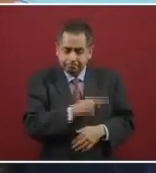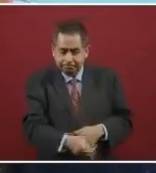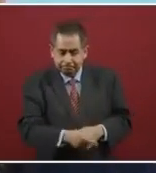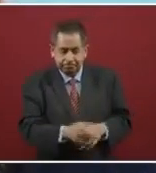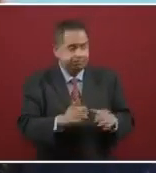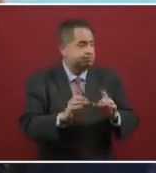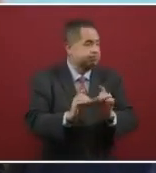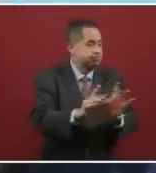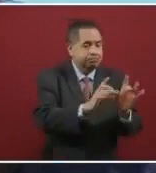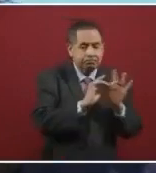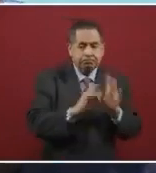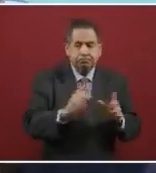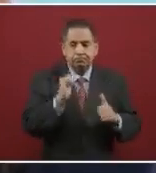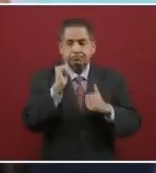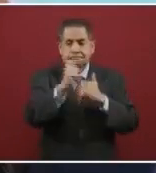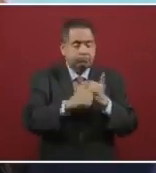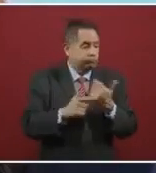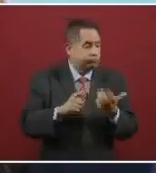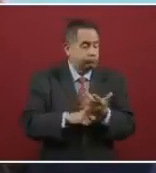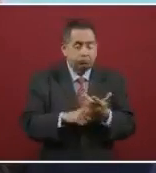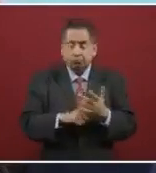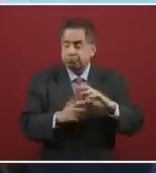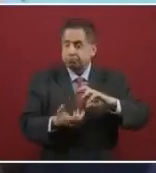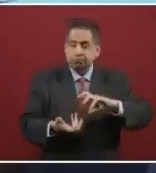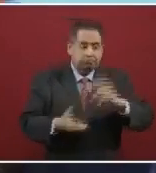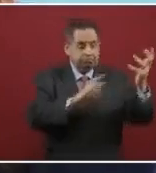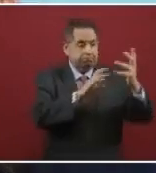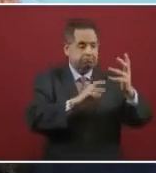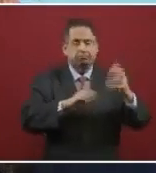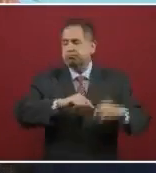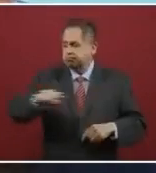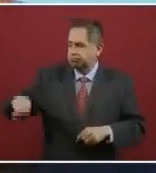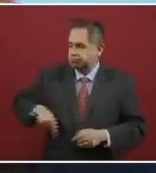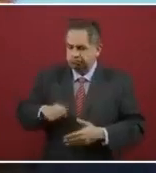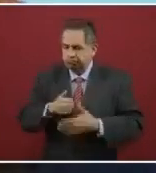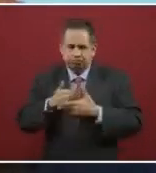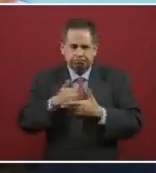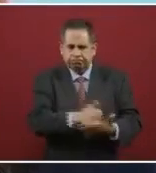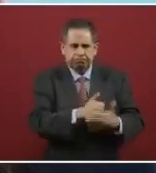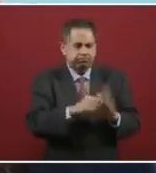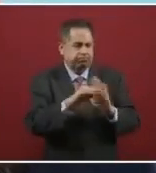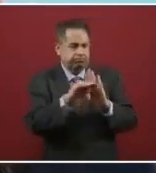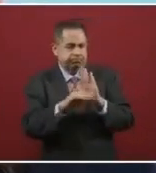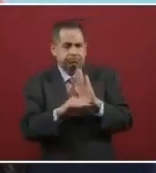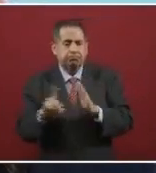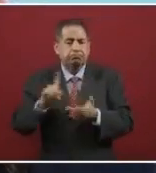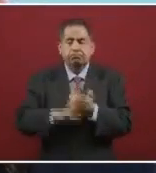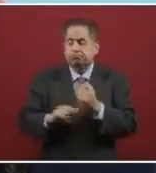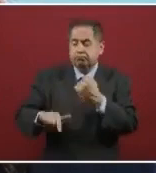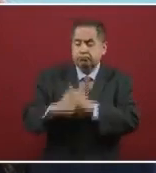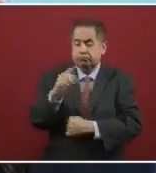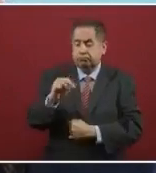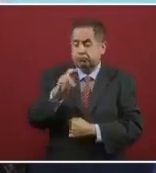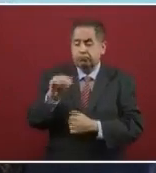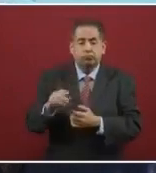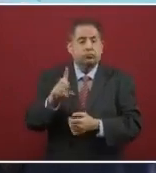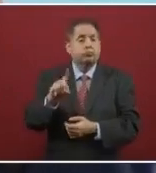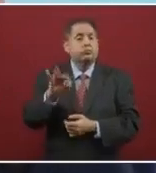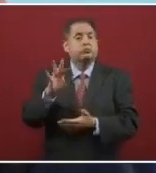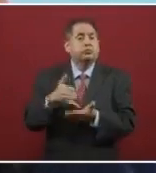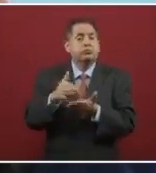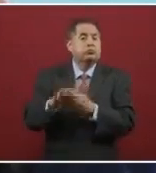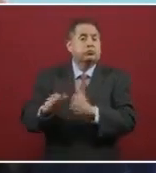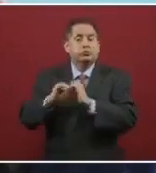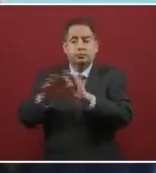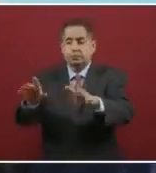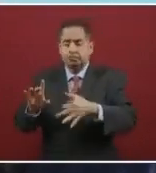un fenómeno social o natural que los perjudique. Estos lineamientos se publicaron el 12 de marzo en el Diario Oficial de la Federación y